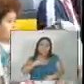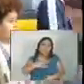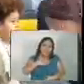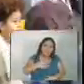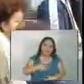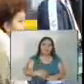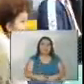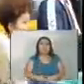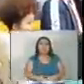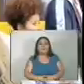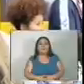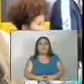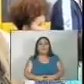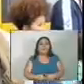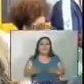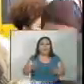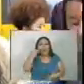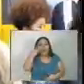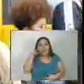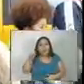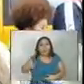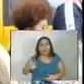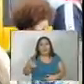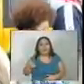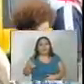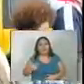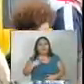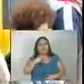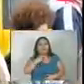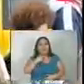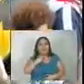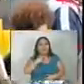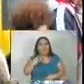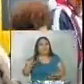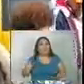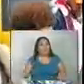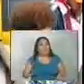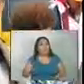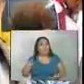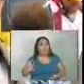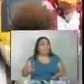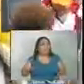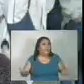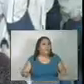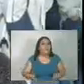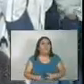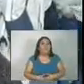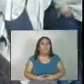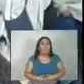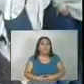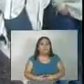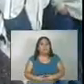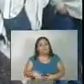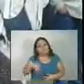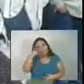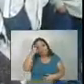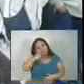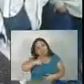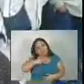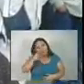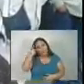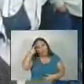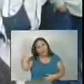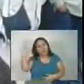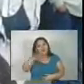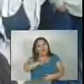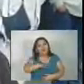a veces como ahorita como la economía está bien tremenda. Es un poco triste cuando le hace falta